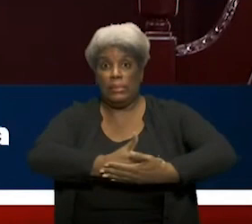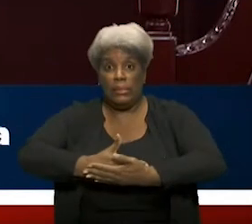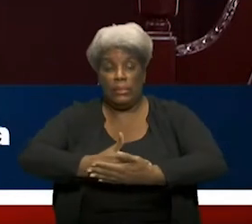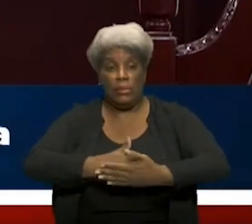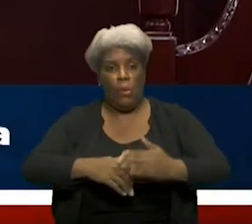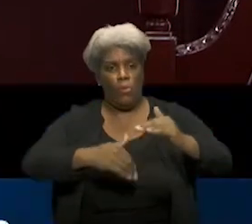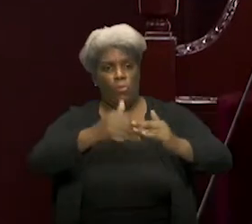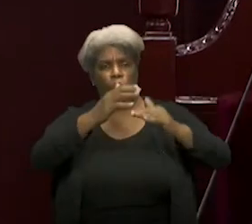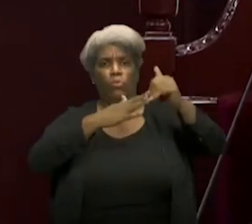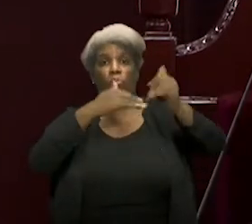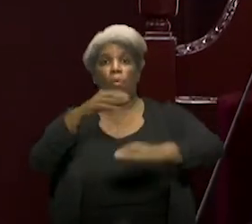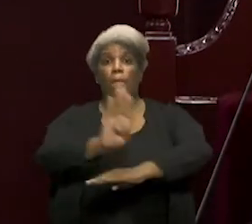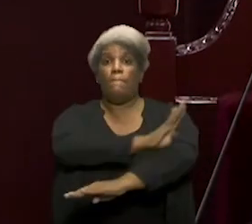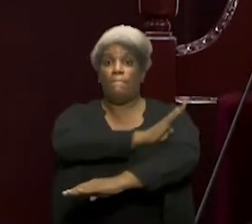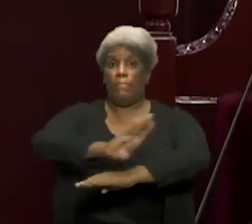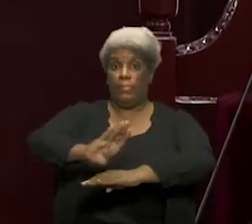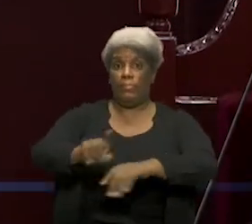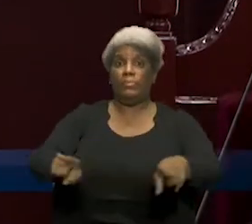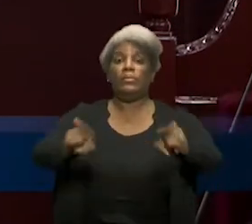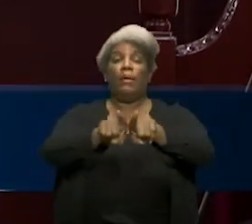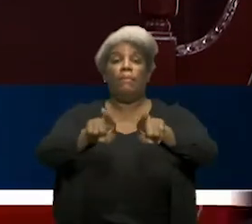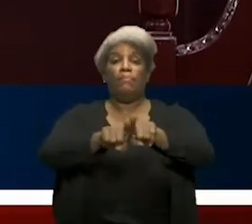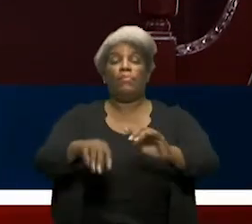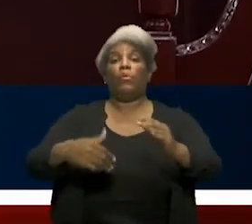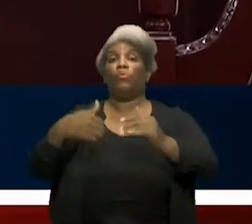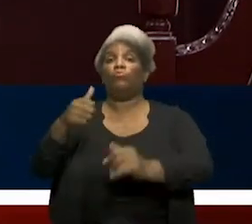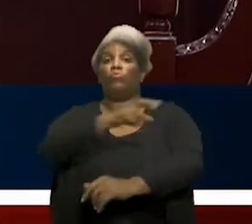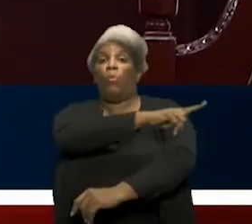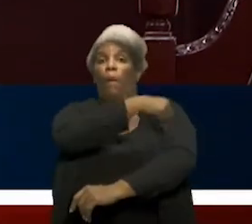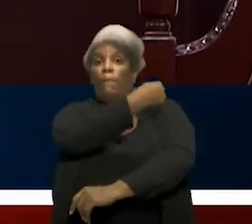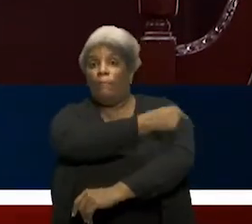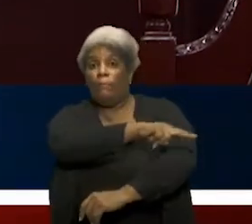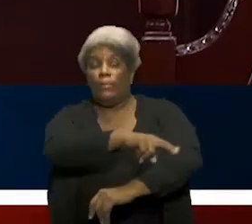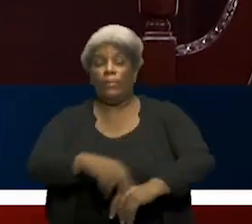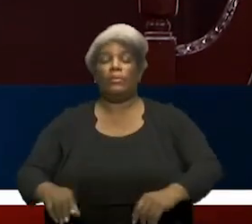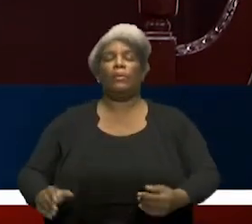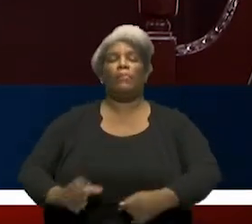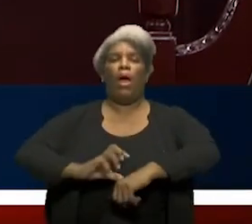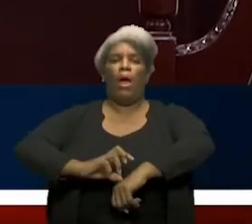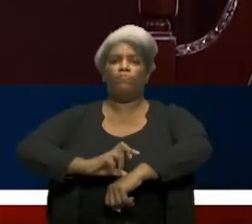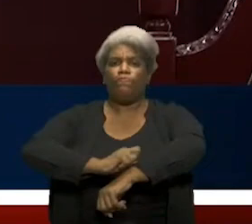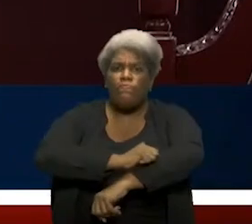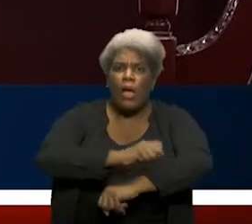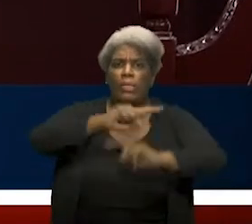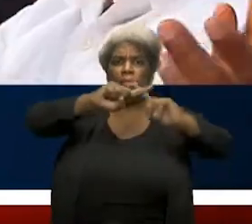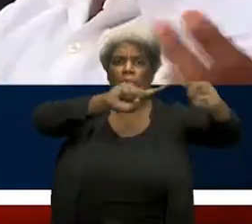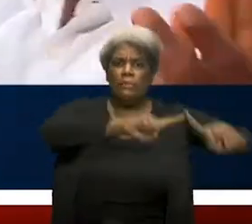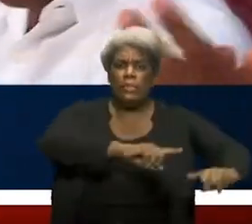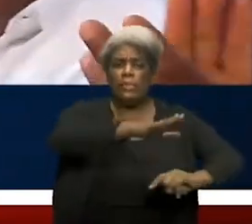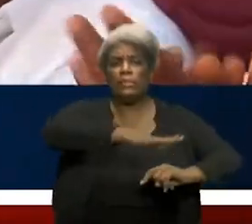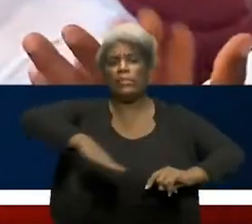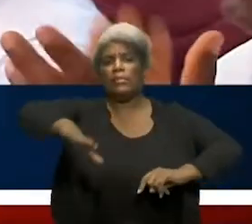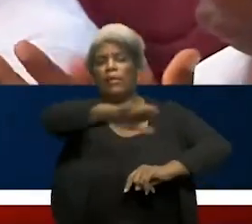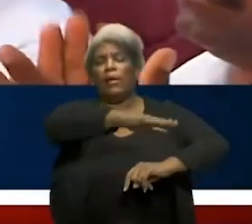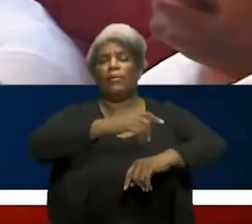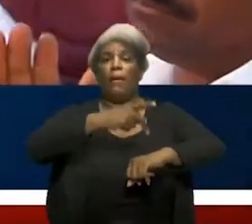para construir el primer hospital oncológico que dará servicio a toda la región, también en la provincia de Barahona.